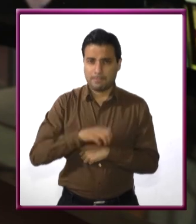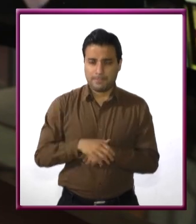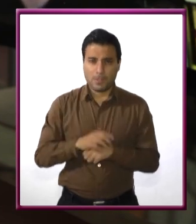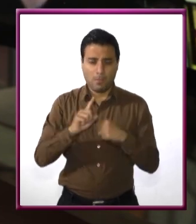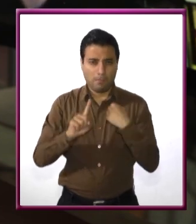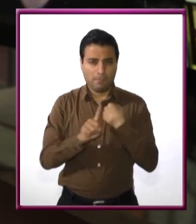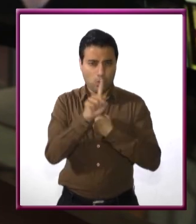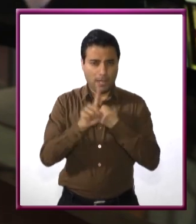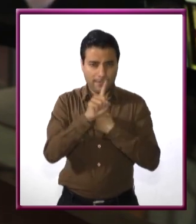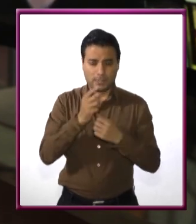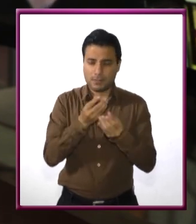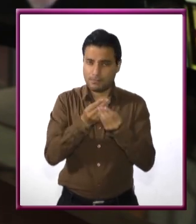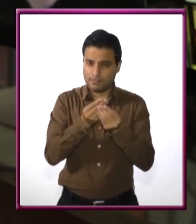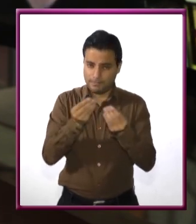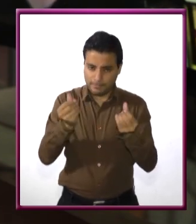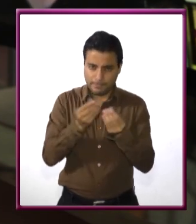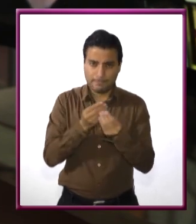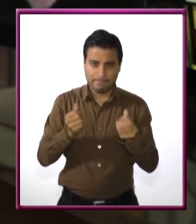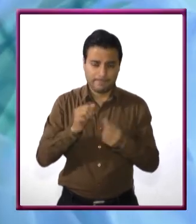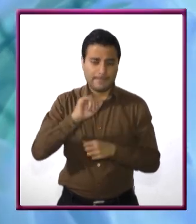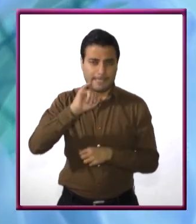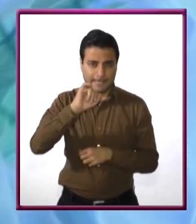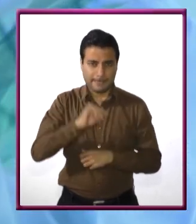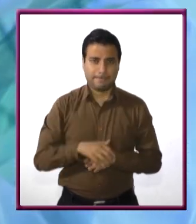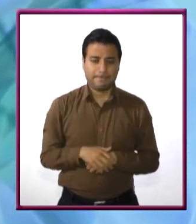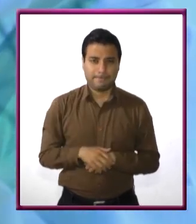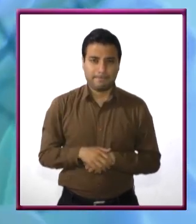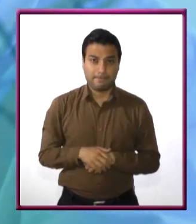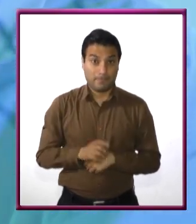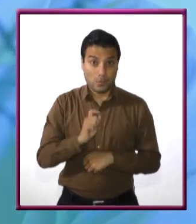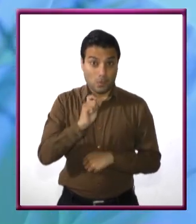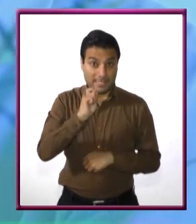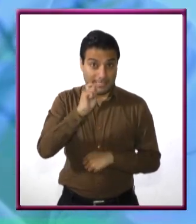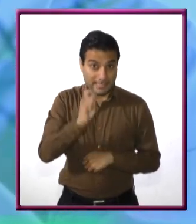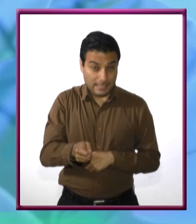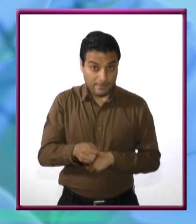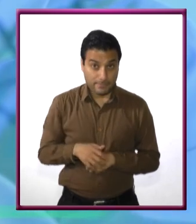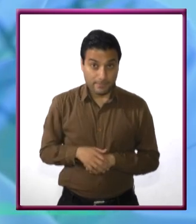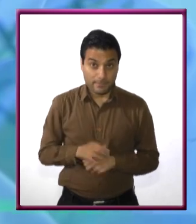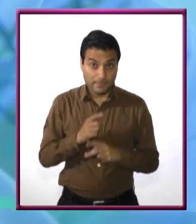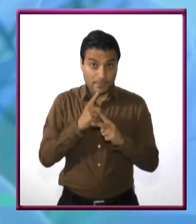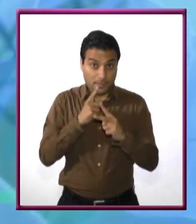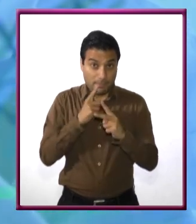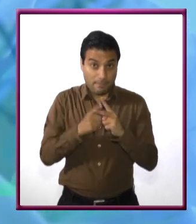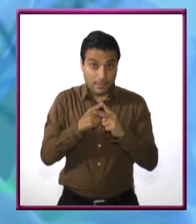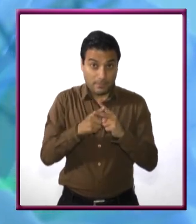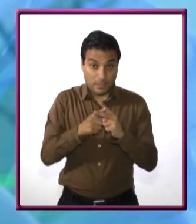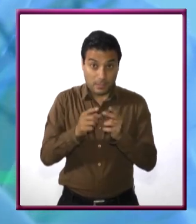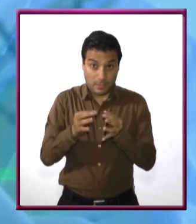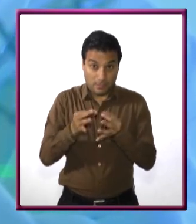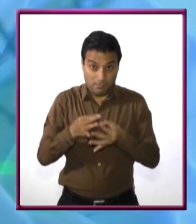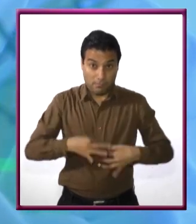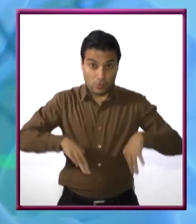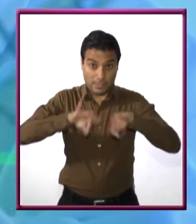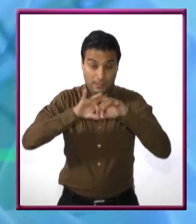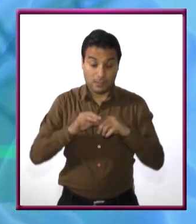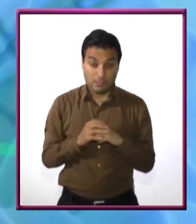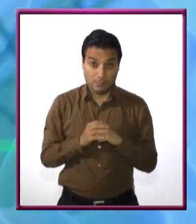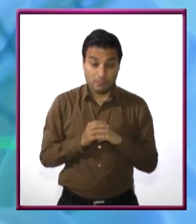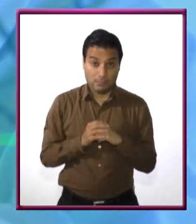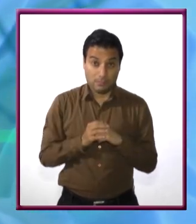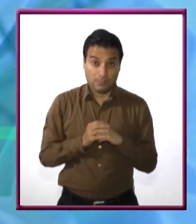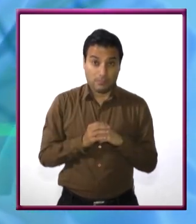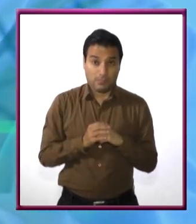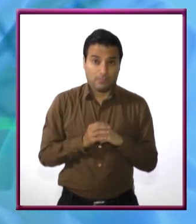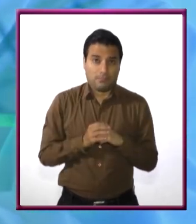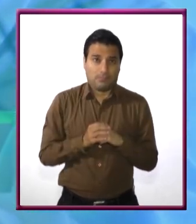humana con la resolución de problemas prácticos. Pero eso no significa que las matemáticas ocuparan un papel importante en